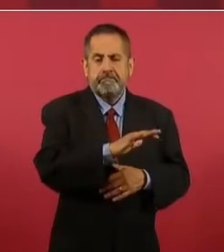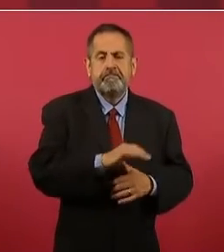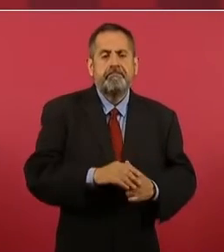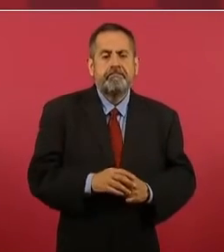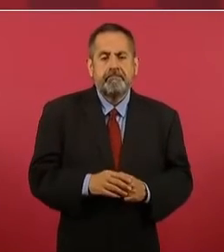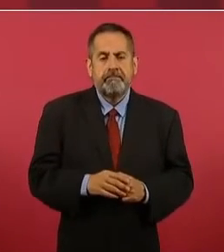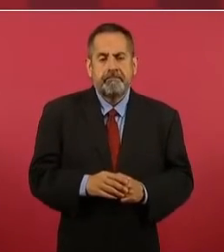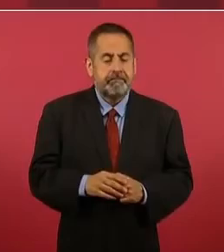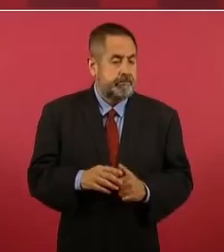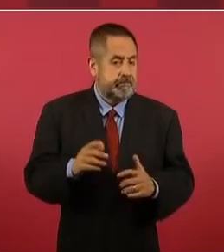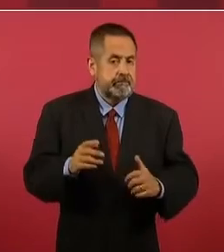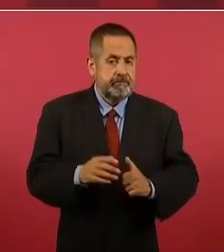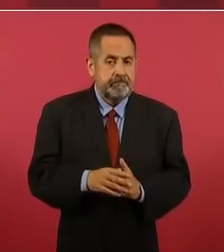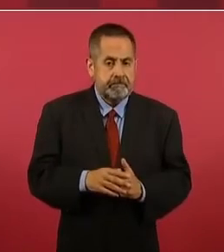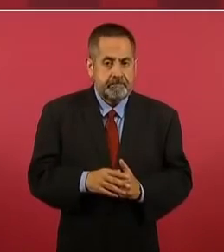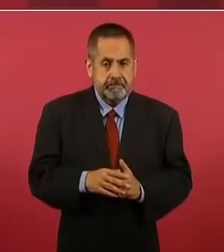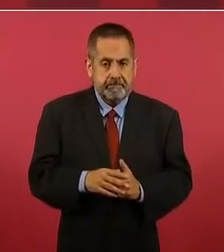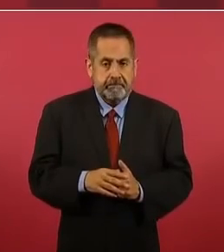y vamos a